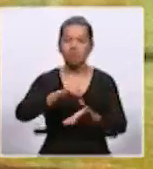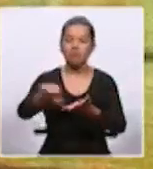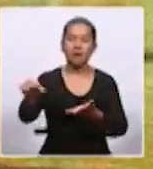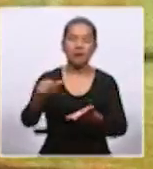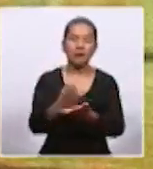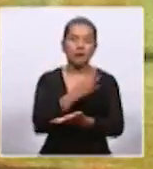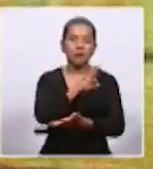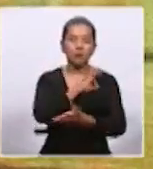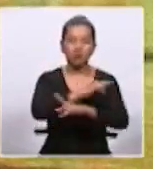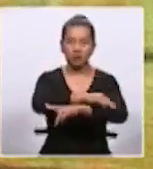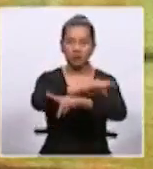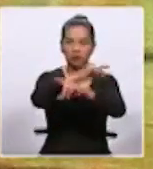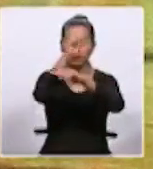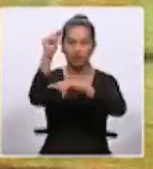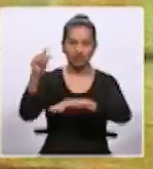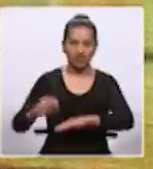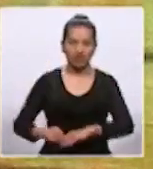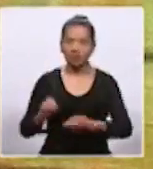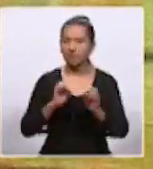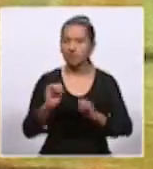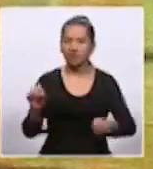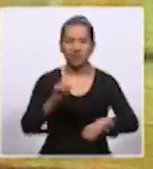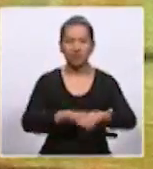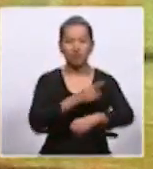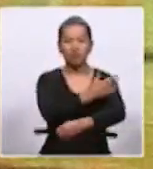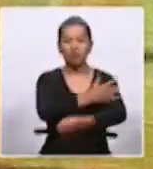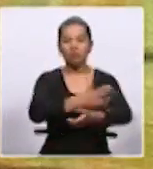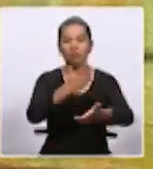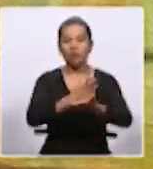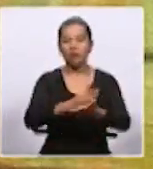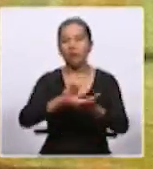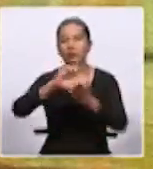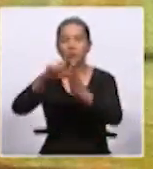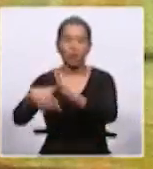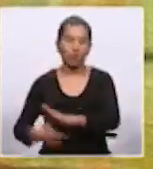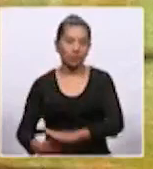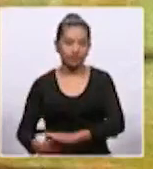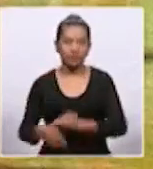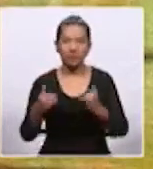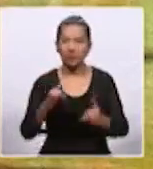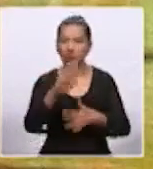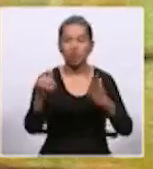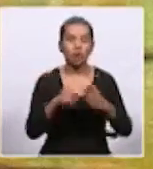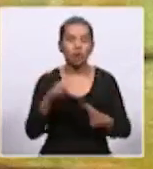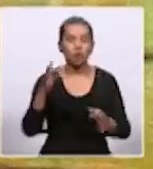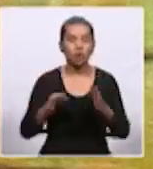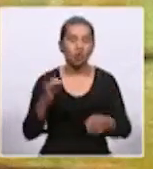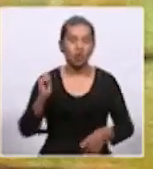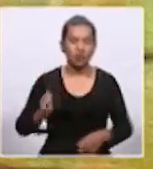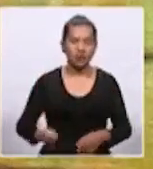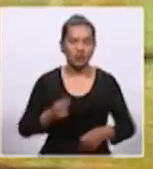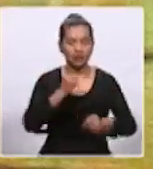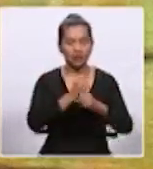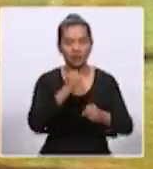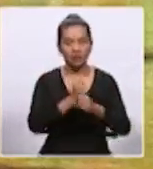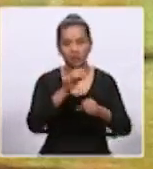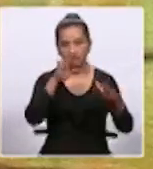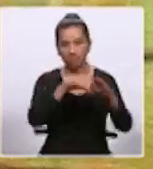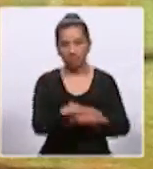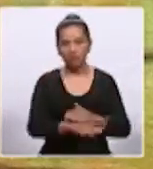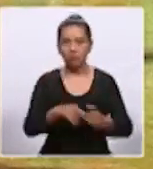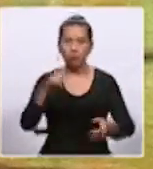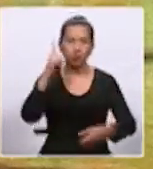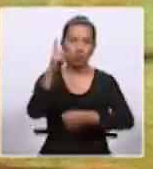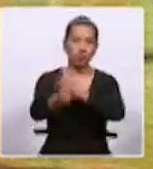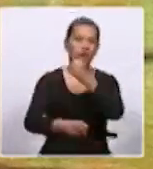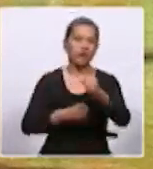su aguinaldo en los plazos establecidos. Las denuncias pueden ser presentadas en los juzgados laborales en el transcurso de todo el